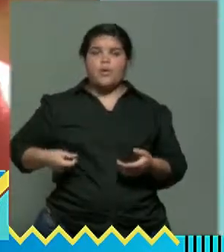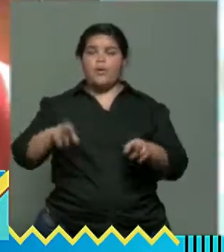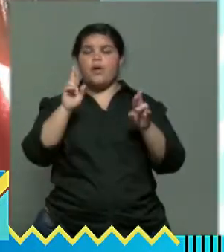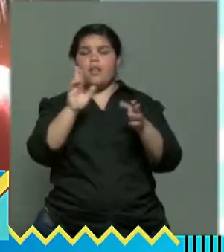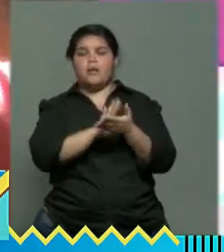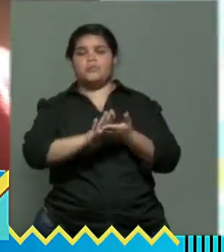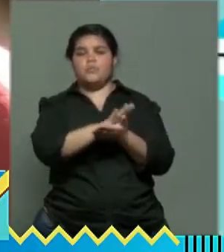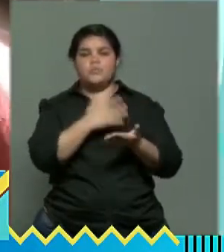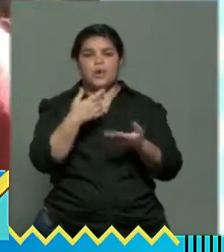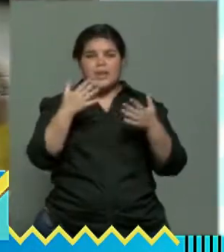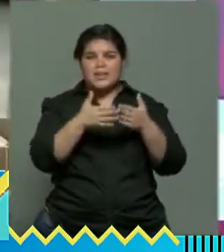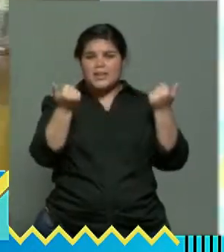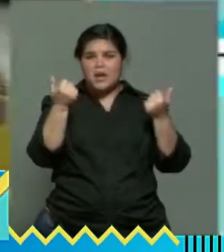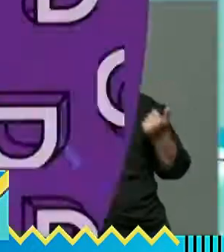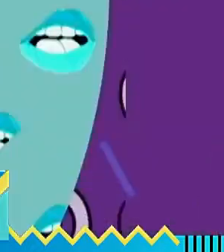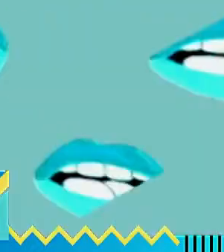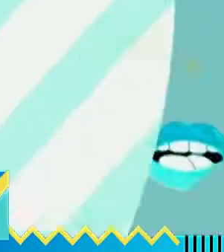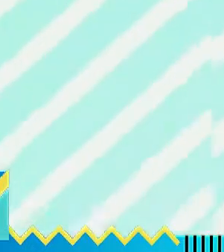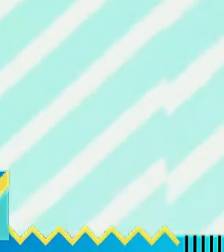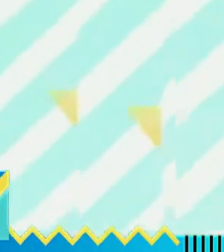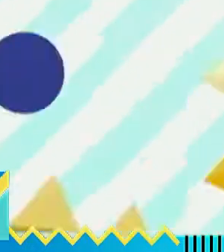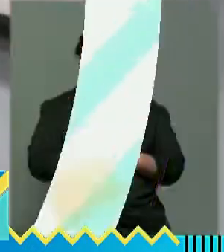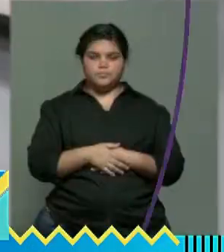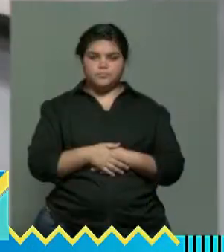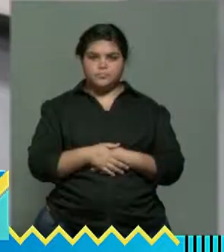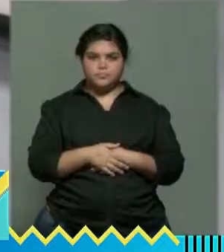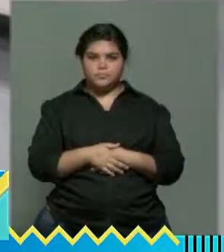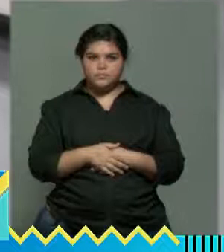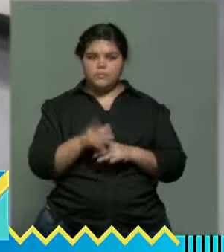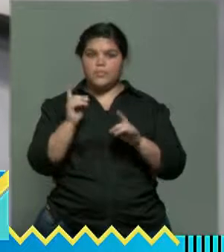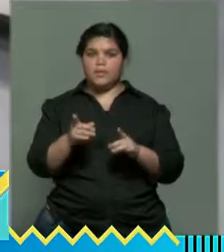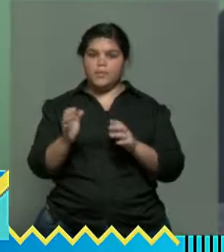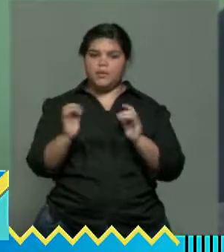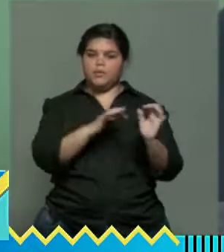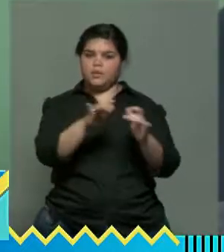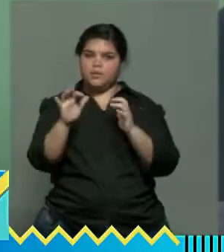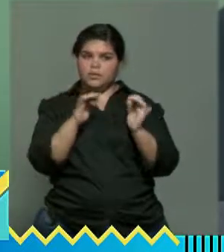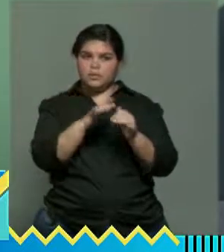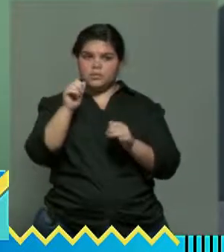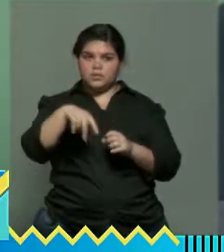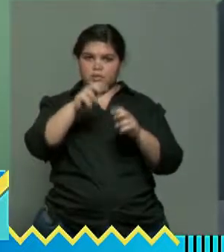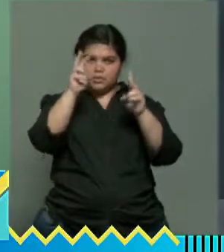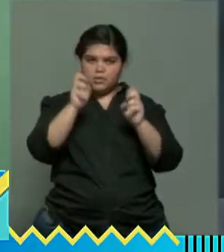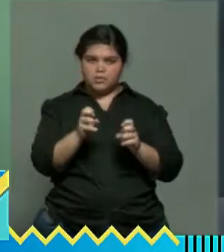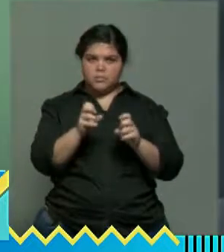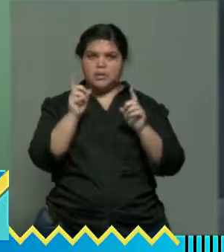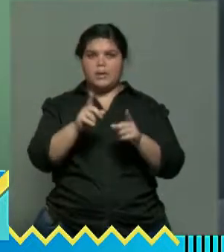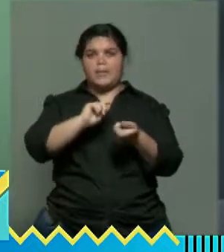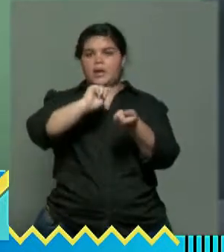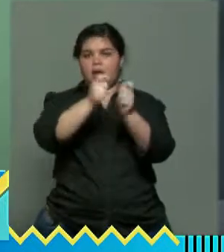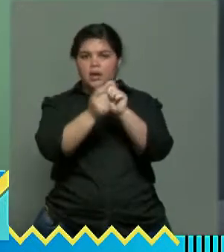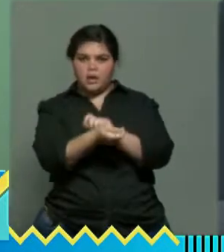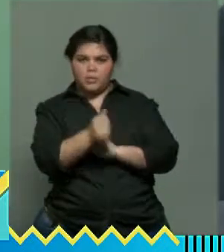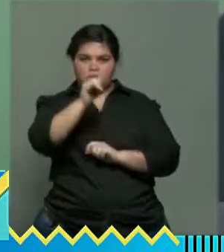pronto, y si no, sea en el Congreso de la Nación. Sí, ya me imagino que por el nivel de discusión que ha mantenido esta temática, más allá de los cambios que pueda llegar